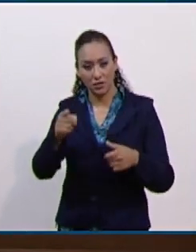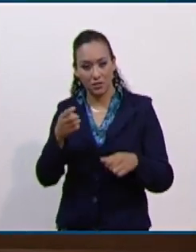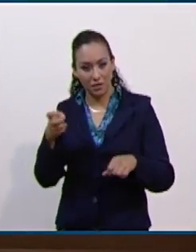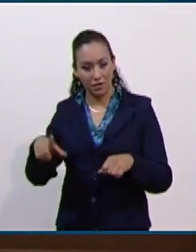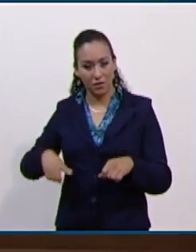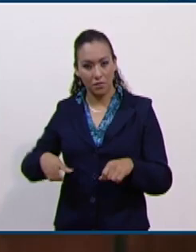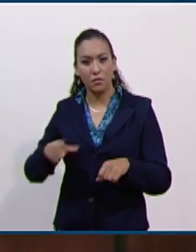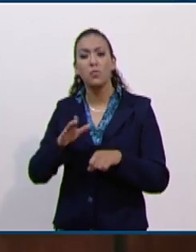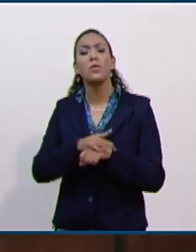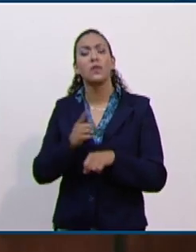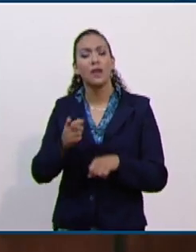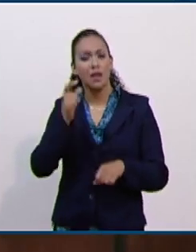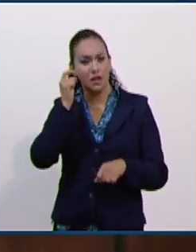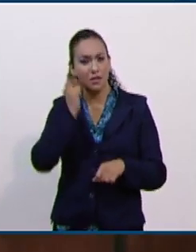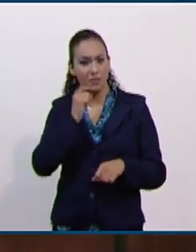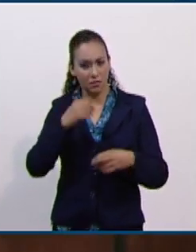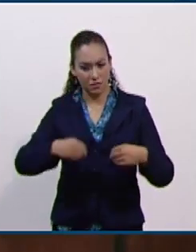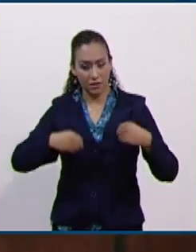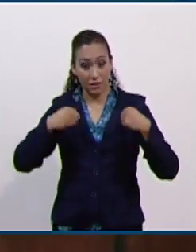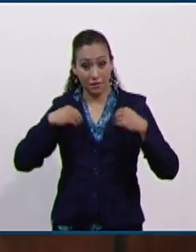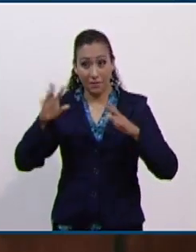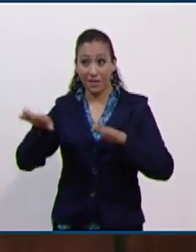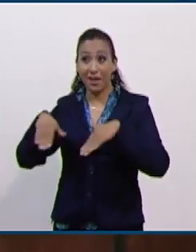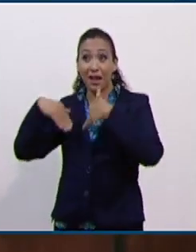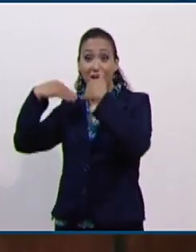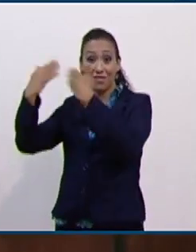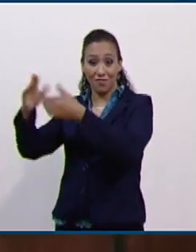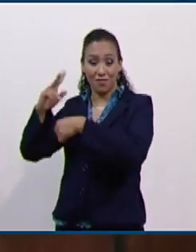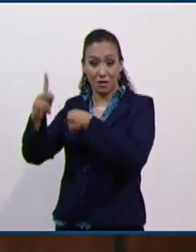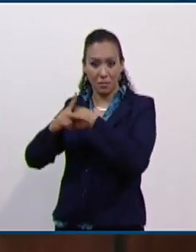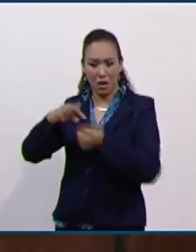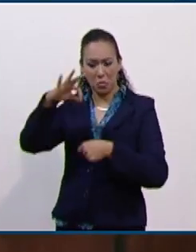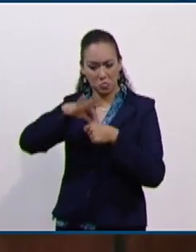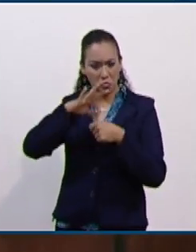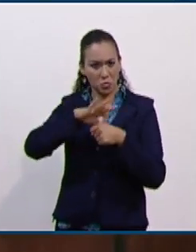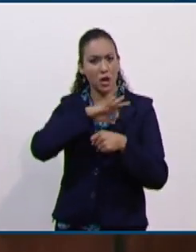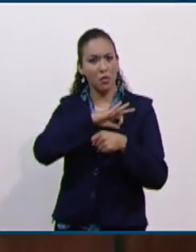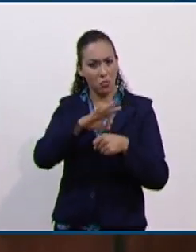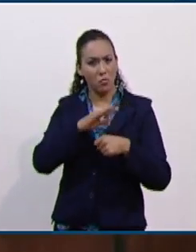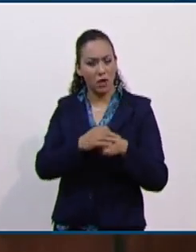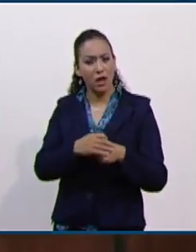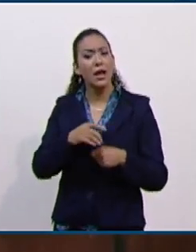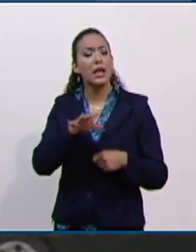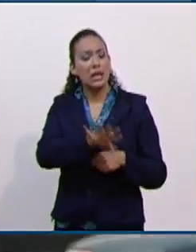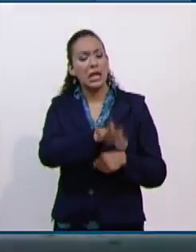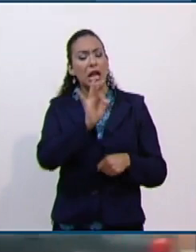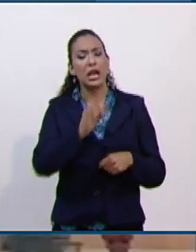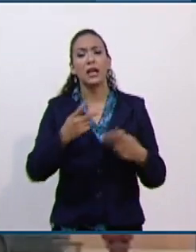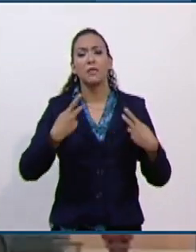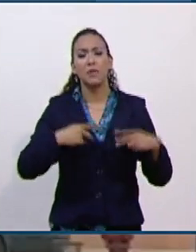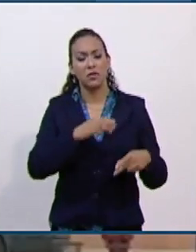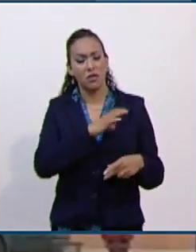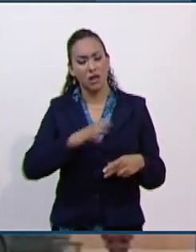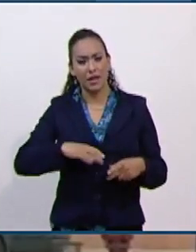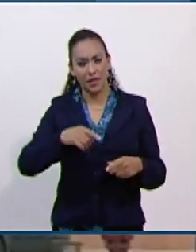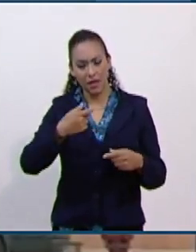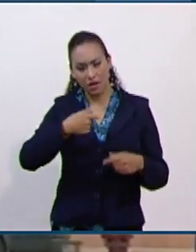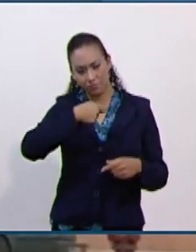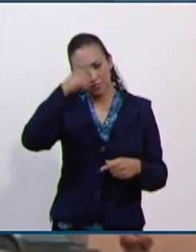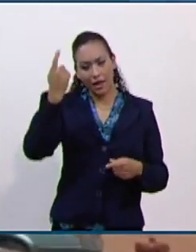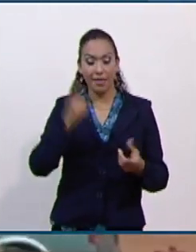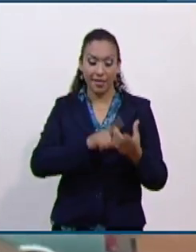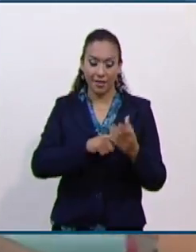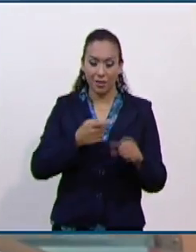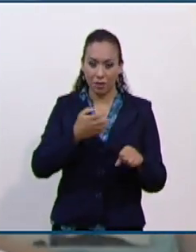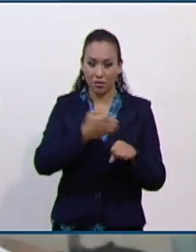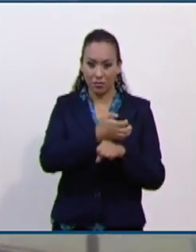que los guerrerenses residentes en el extranjero puedan votar y ser electos para todos los cargos de elección popular a nivel estatal, pues un